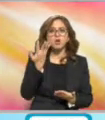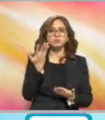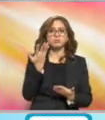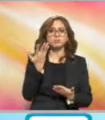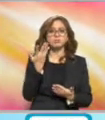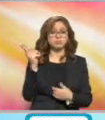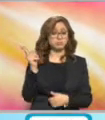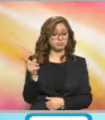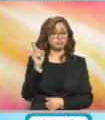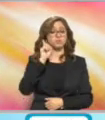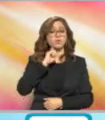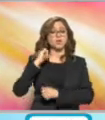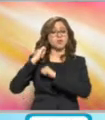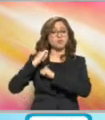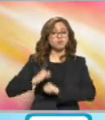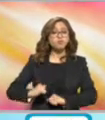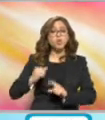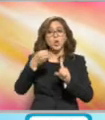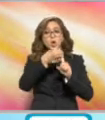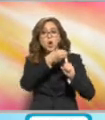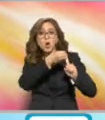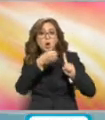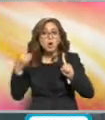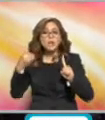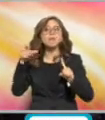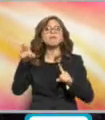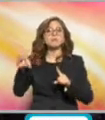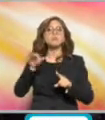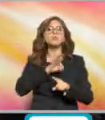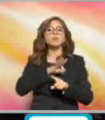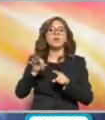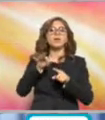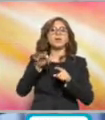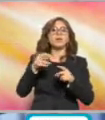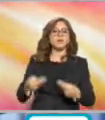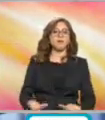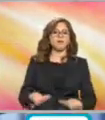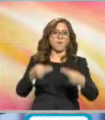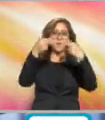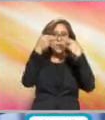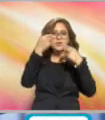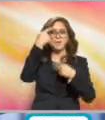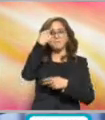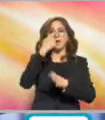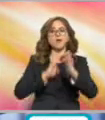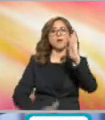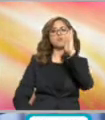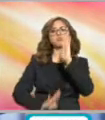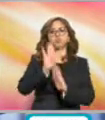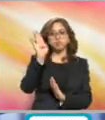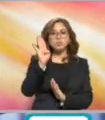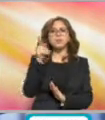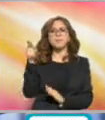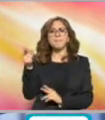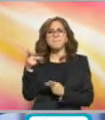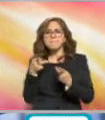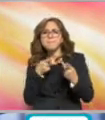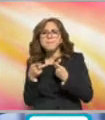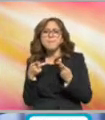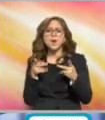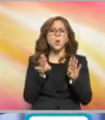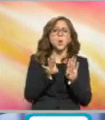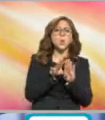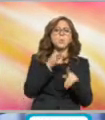Entonces, esa es una manera de generar negocio para ella, de estar muy a la vanguardia, Sí. preparar